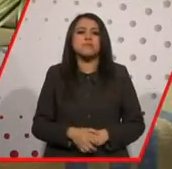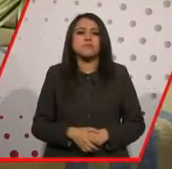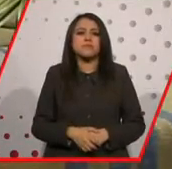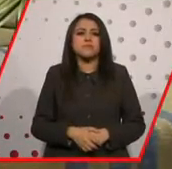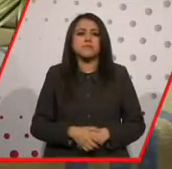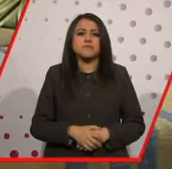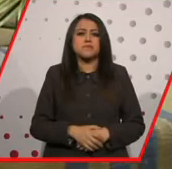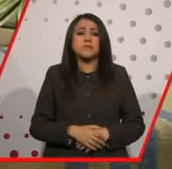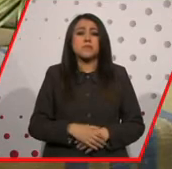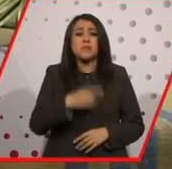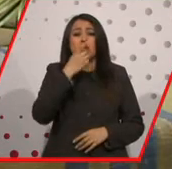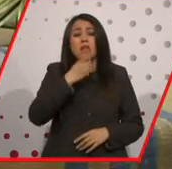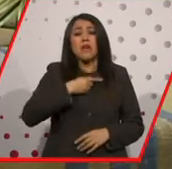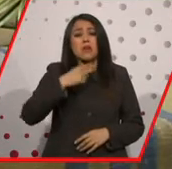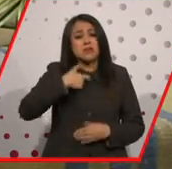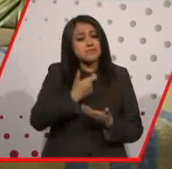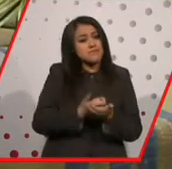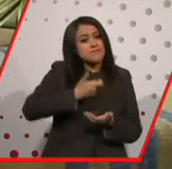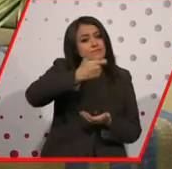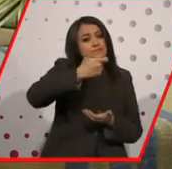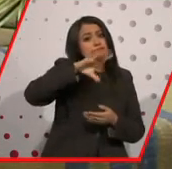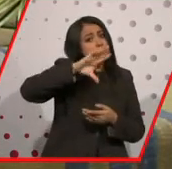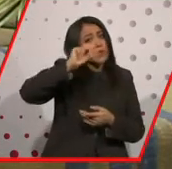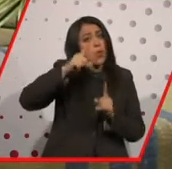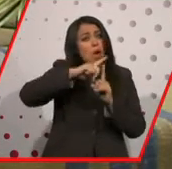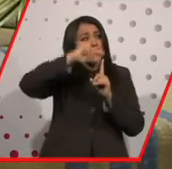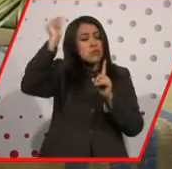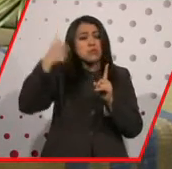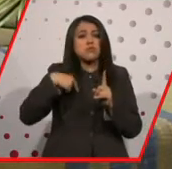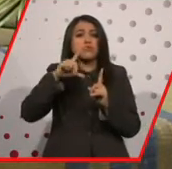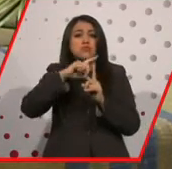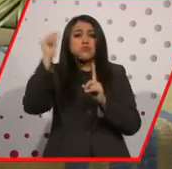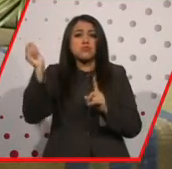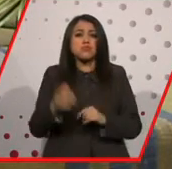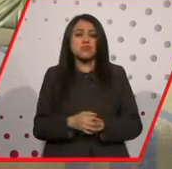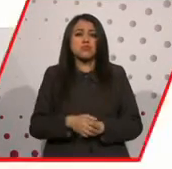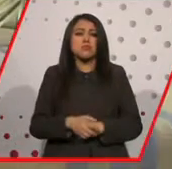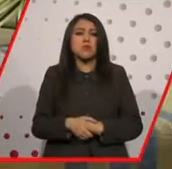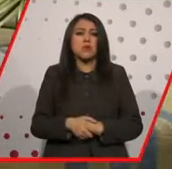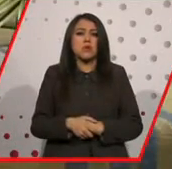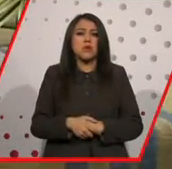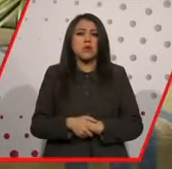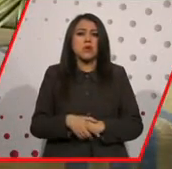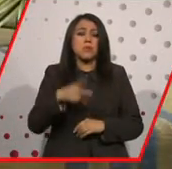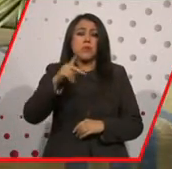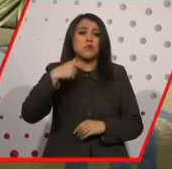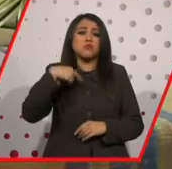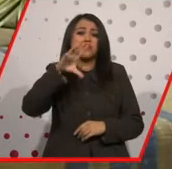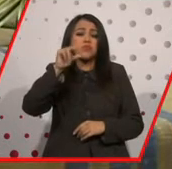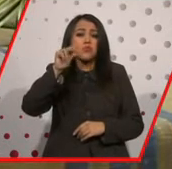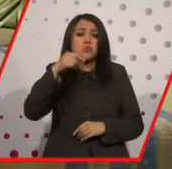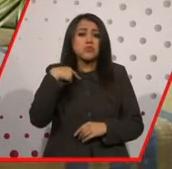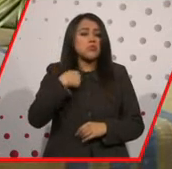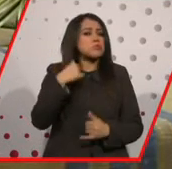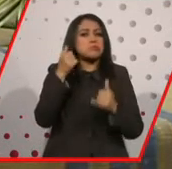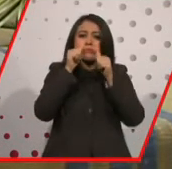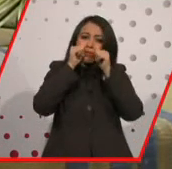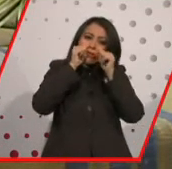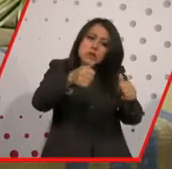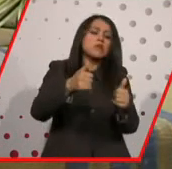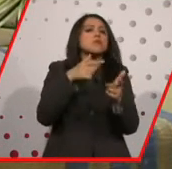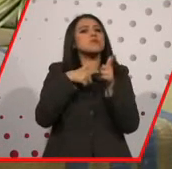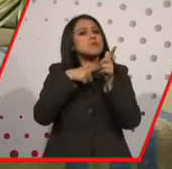dinero para que yo me vaya de aquí, para que se olvide el caso, pero yo no, sí, yo he estado aquí al pendiente de todo